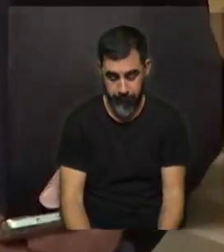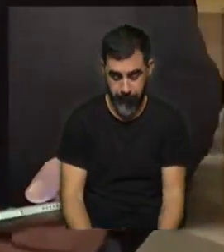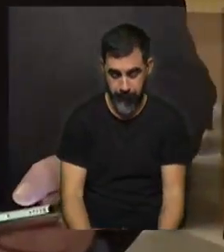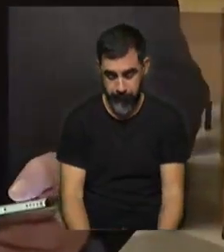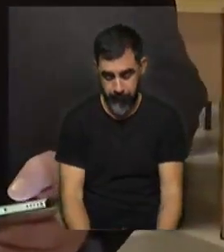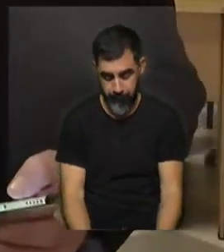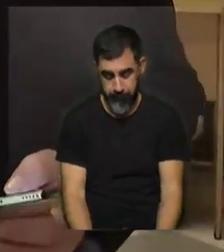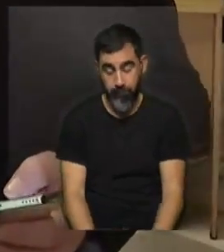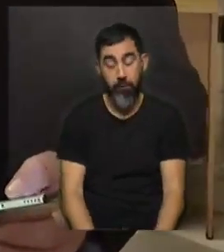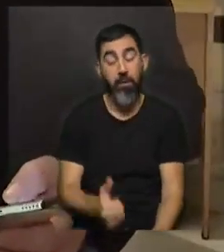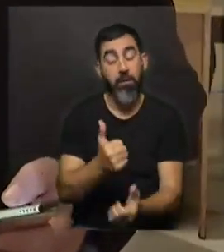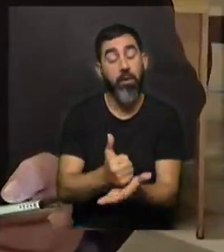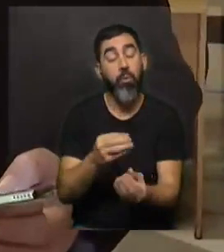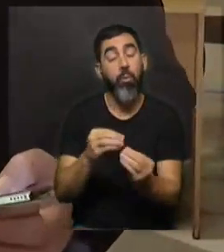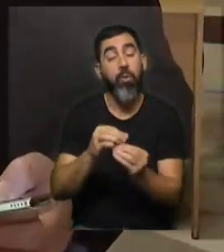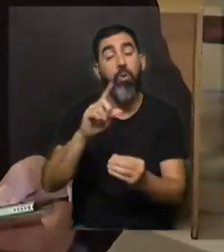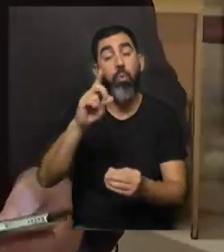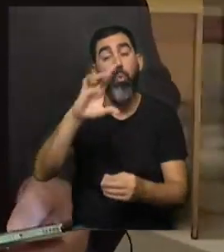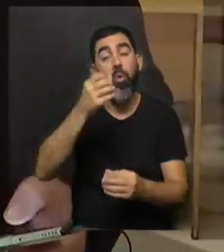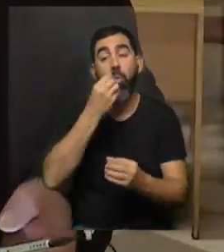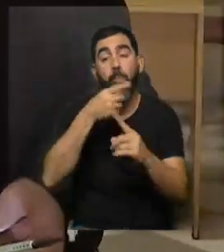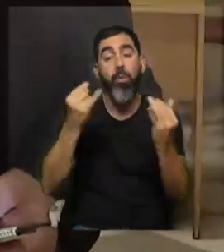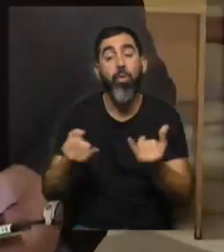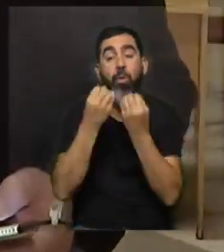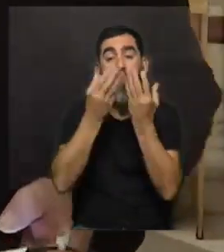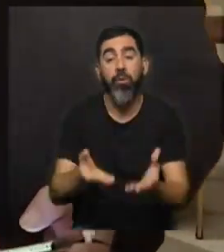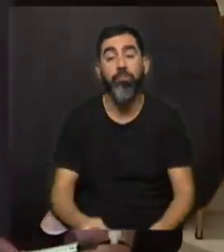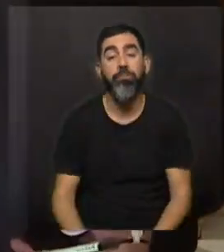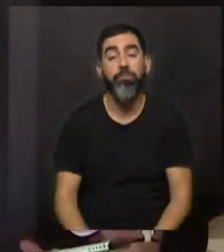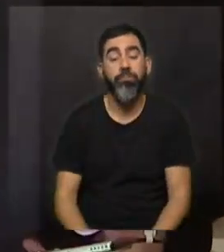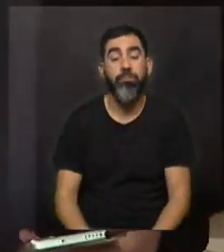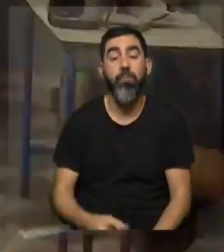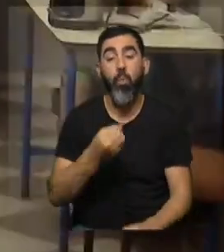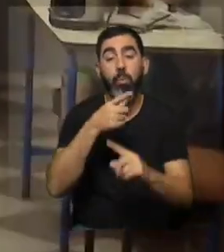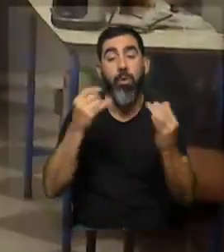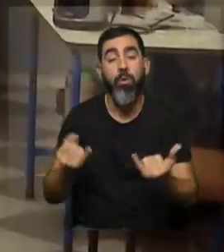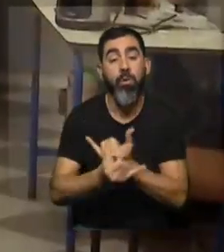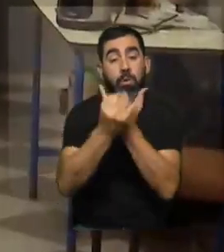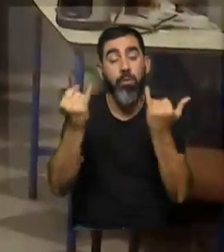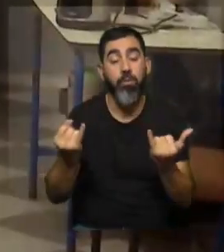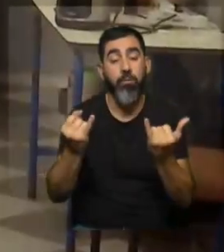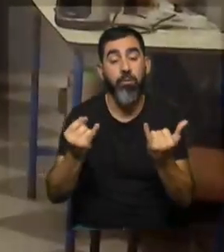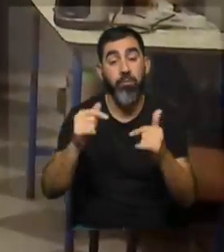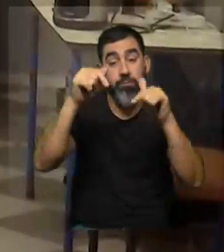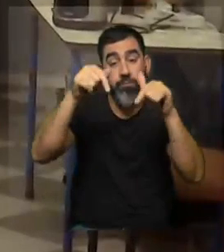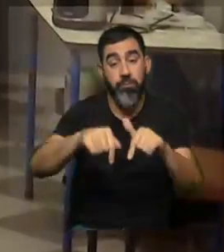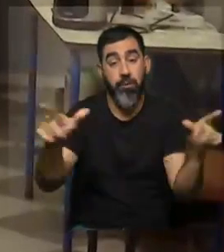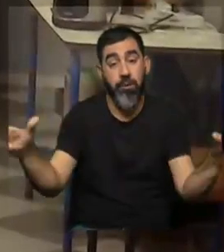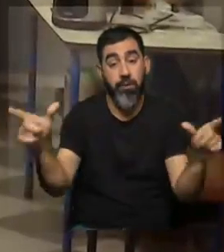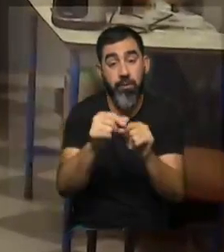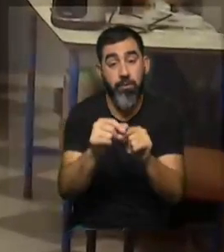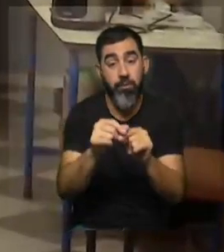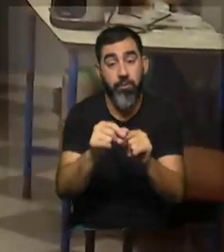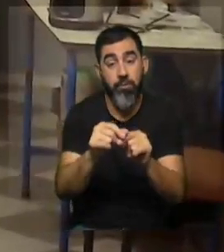Luca velloso por el mediodía Luca Cómo estás adelante bienvenido buen mediodía resina como tú lo decís Acaba de